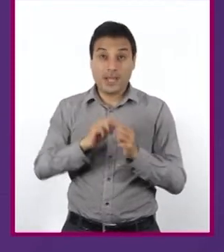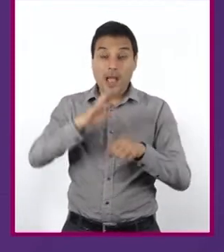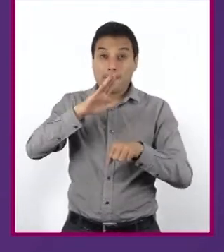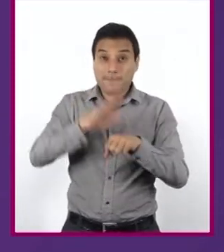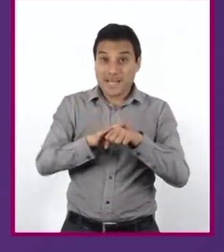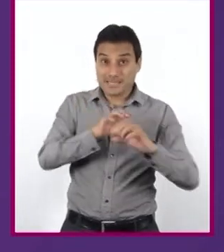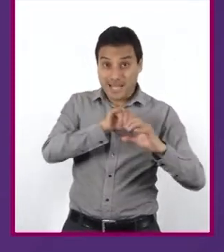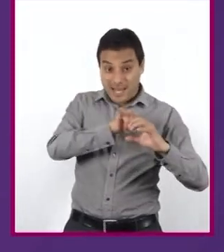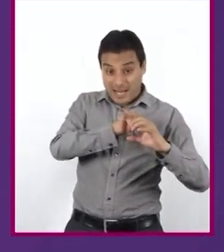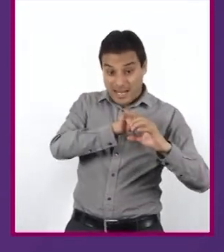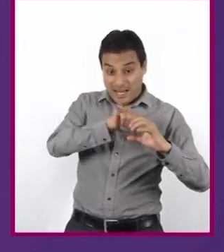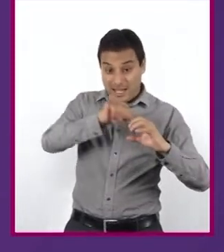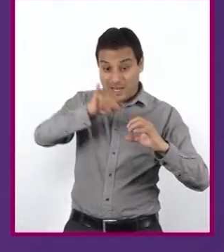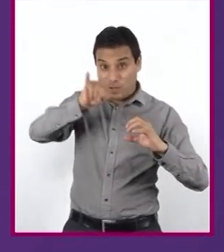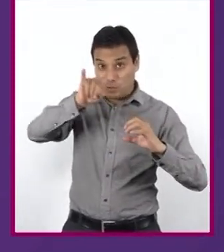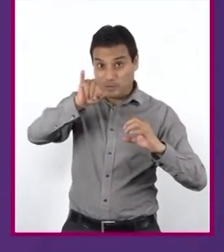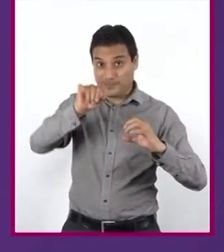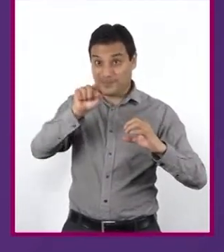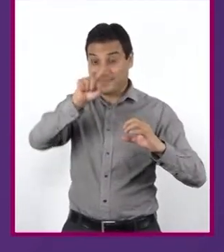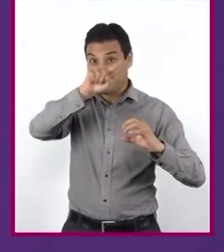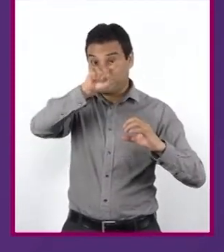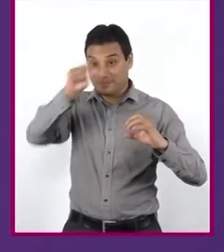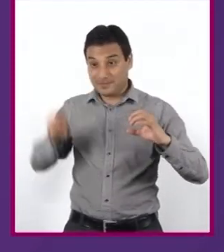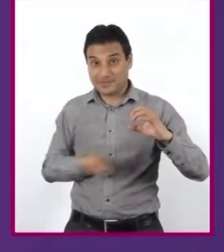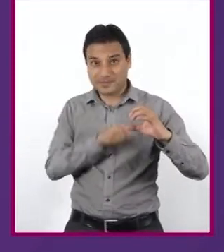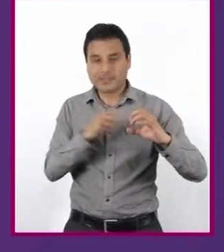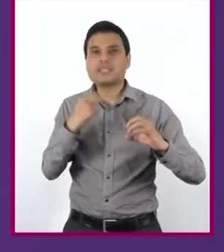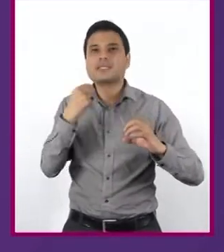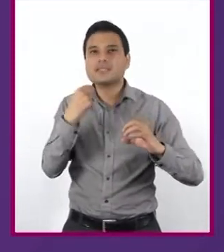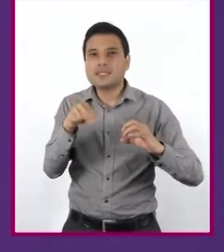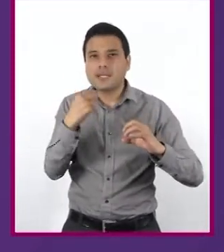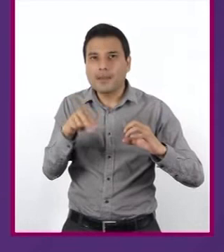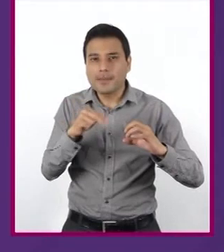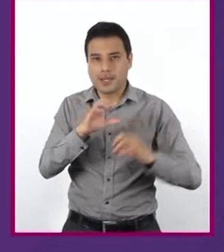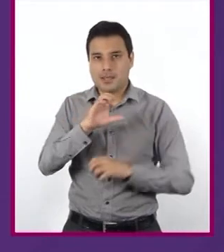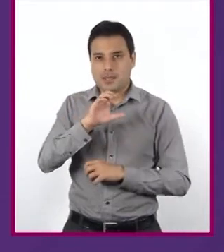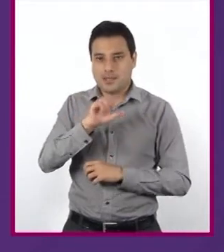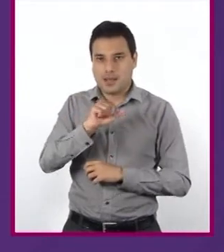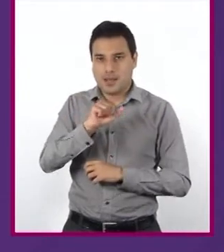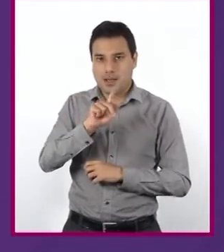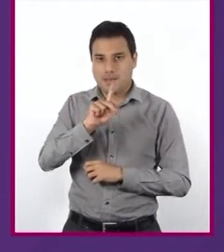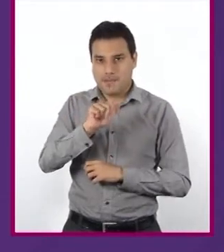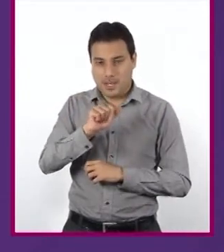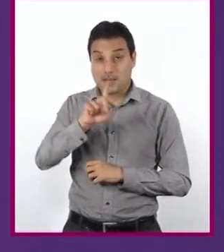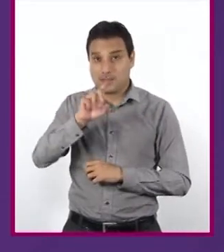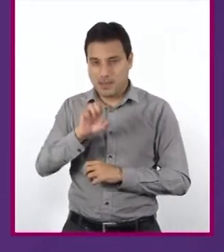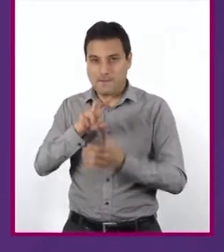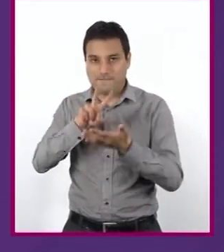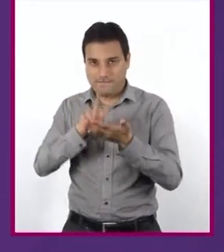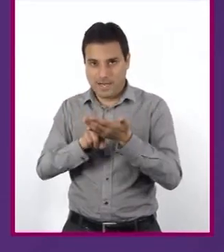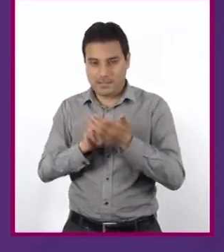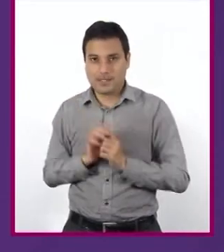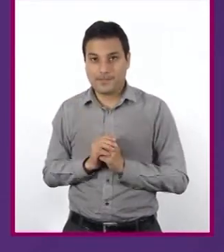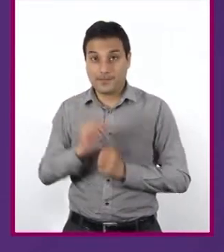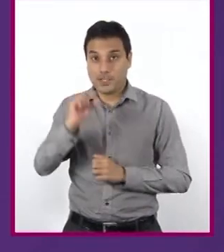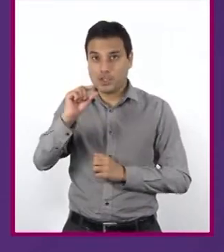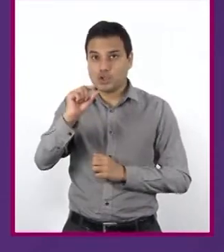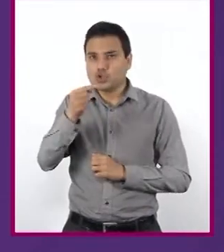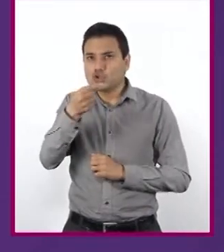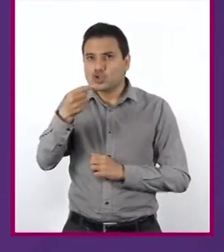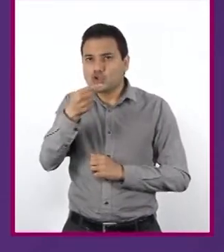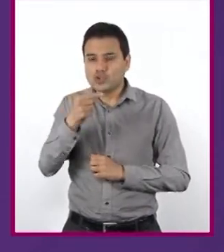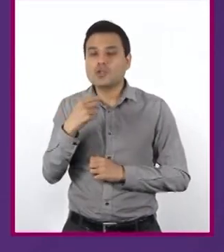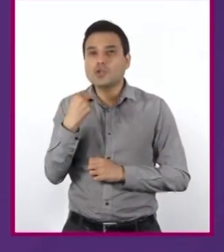mayor energía, recibe el nombre de capas de valencia, y los electrones reciben el nombre